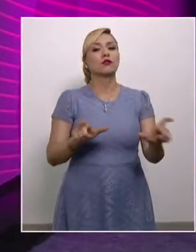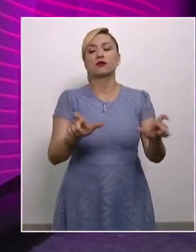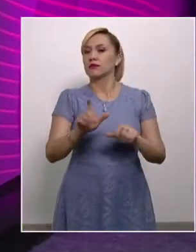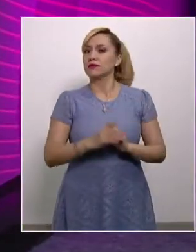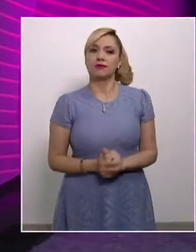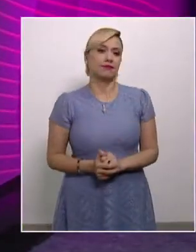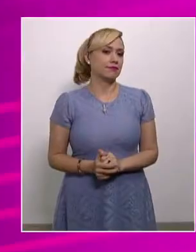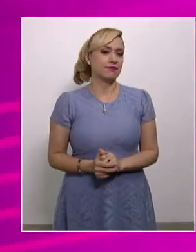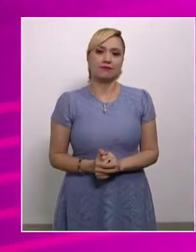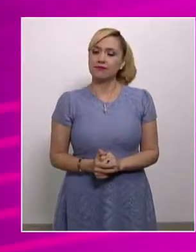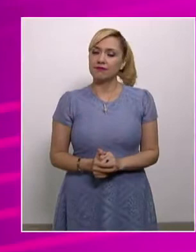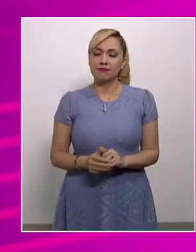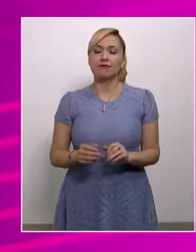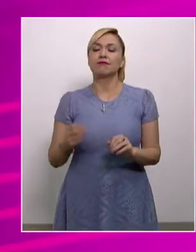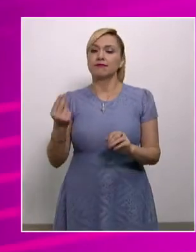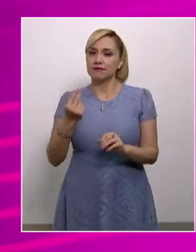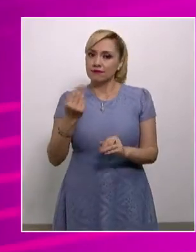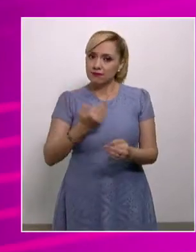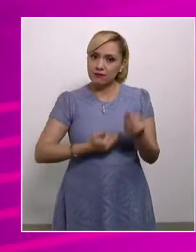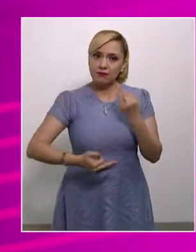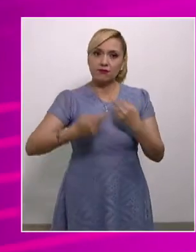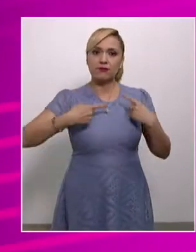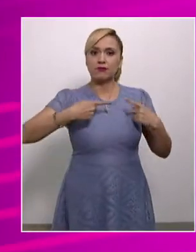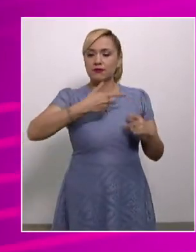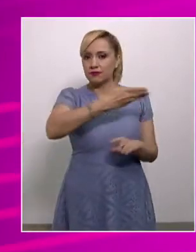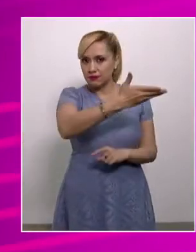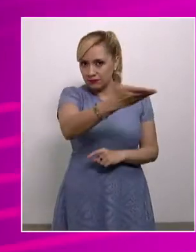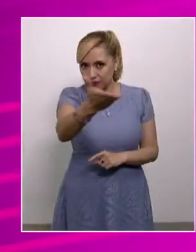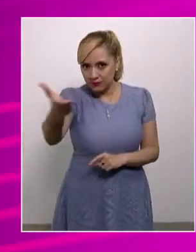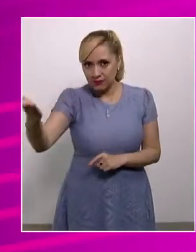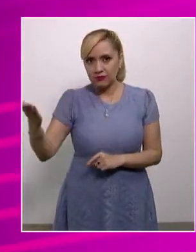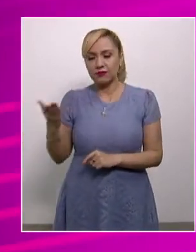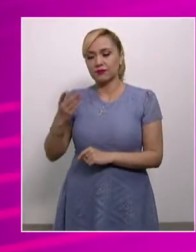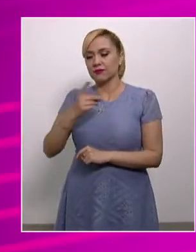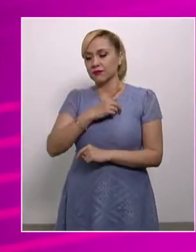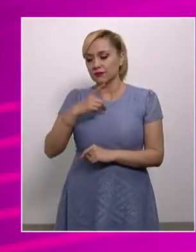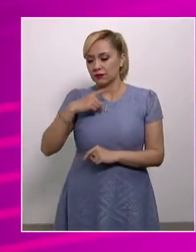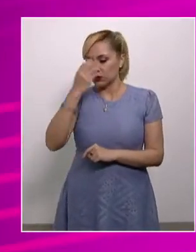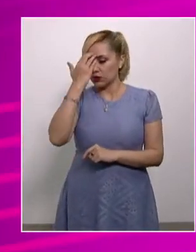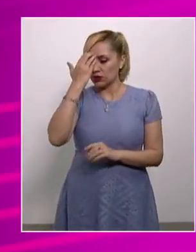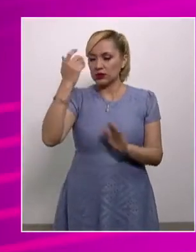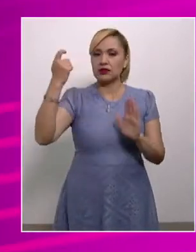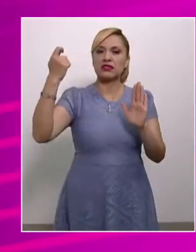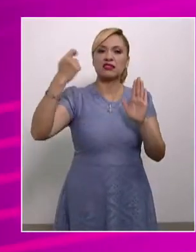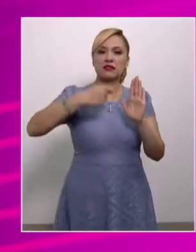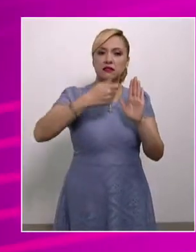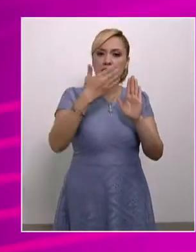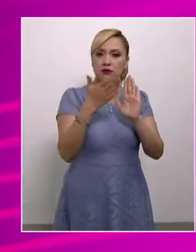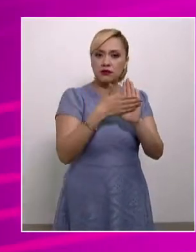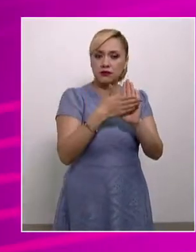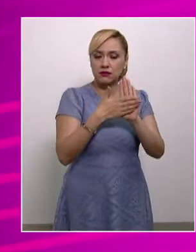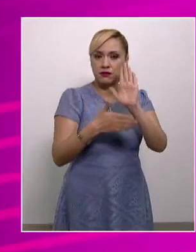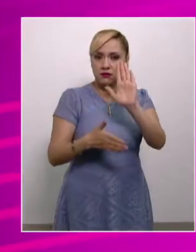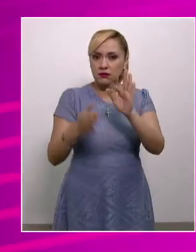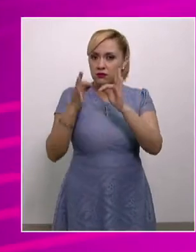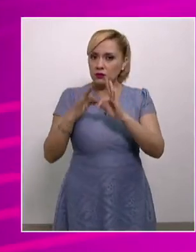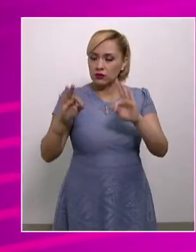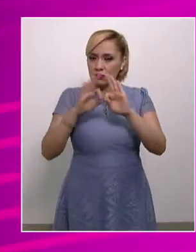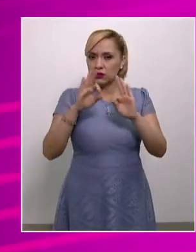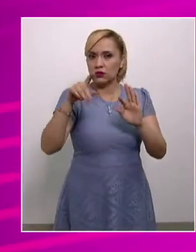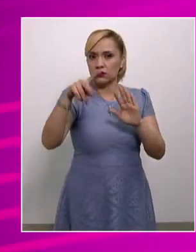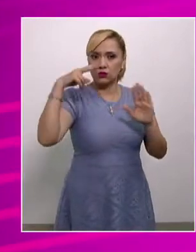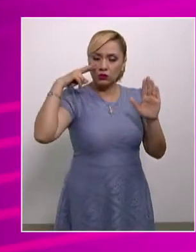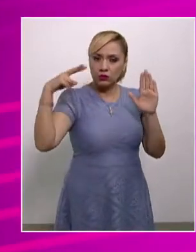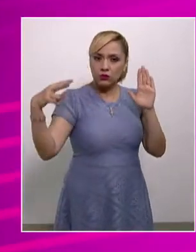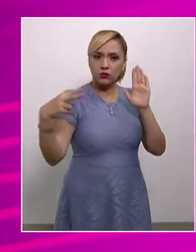que también para toda la opinión pública, para todo mexicano o cualquier persona es bien importante porque nos